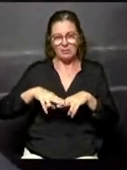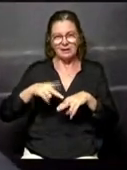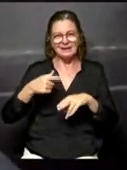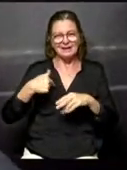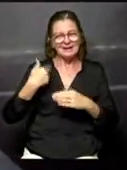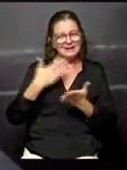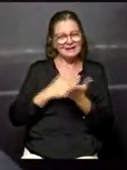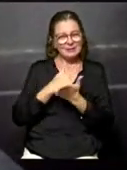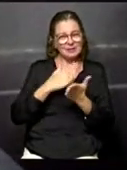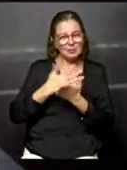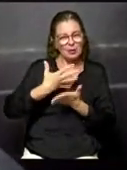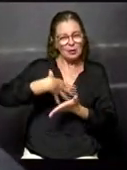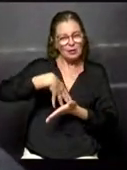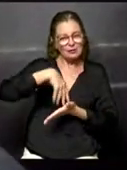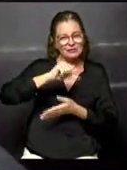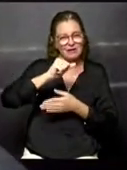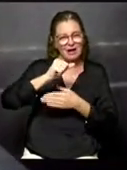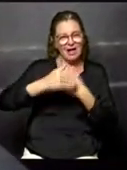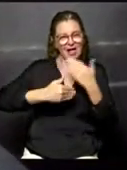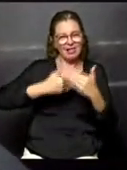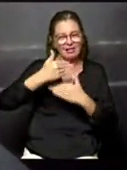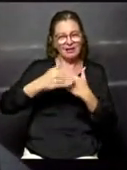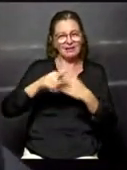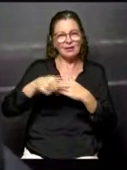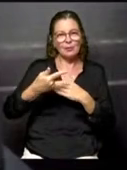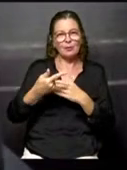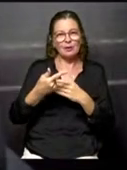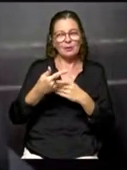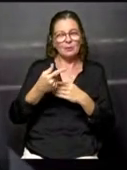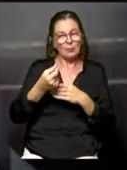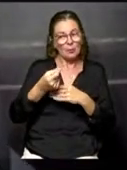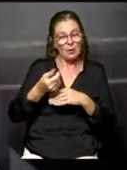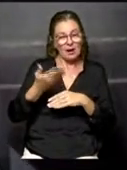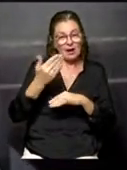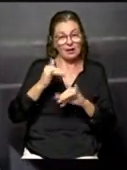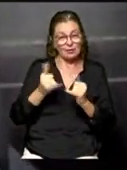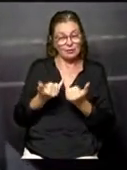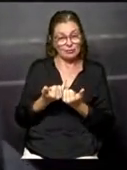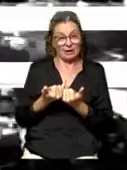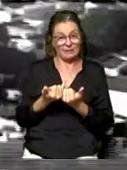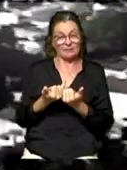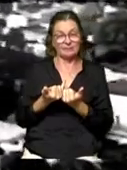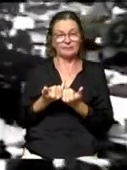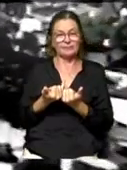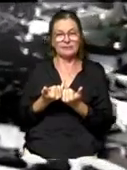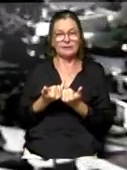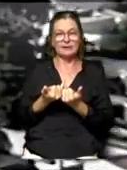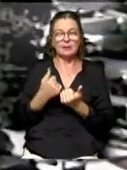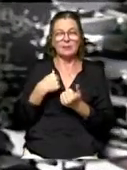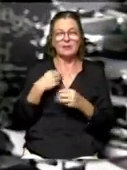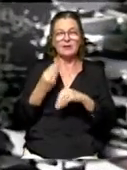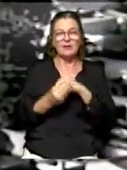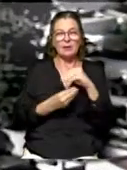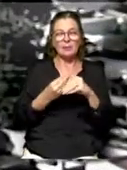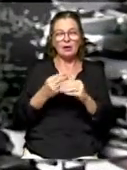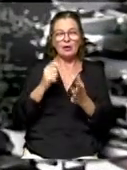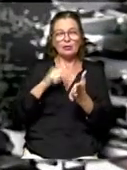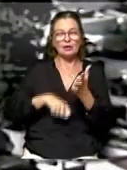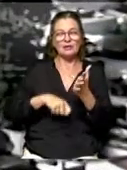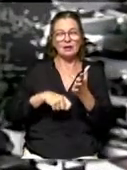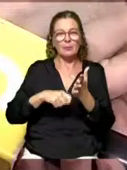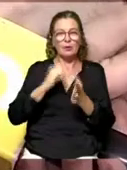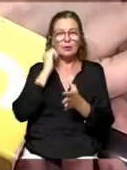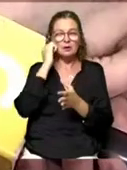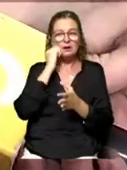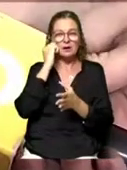se ha empeñado en llevar adelante y que muy caro ya lo está pagando. En mi familia no contratamos negros porque